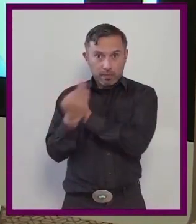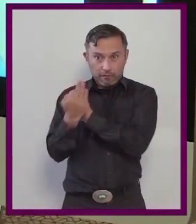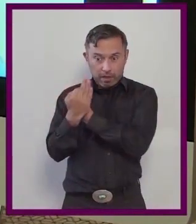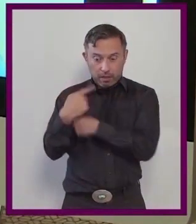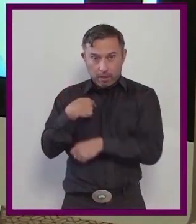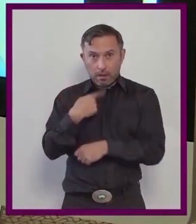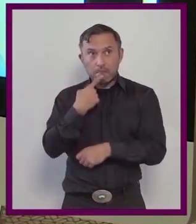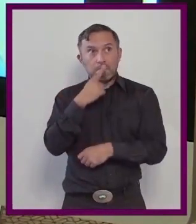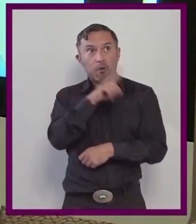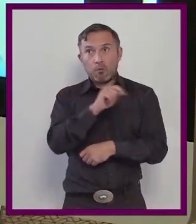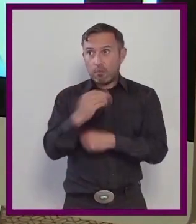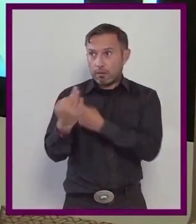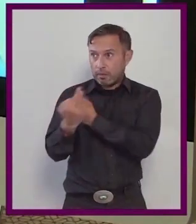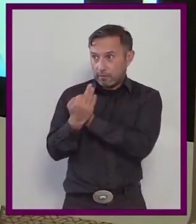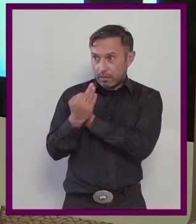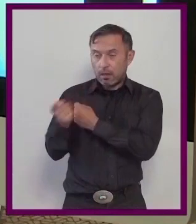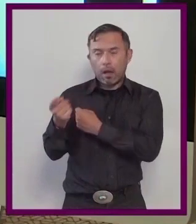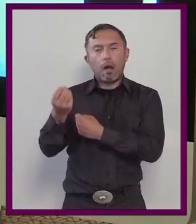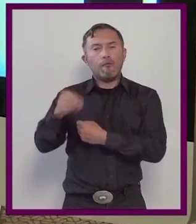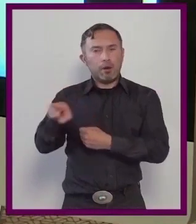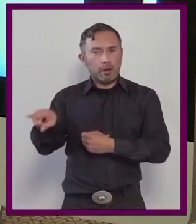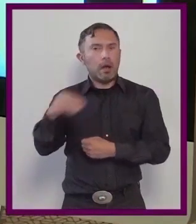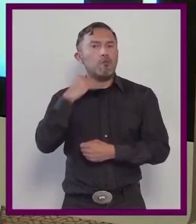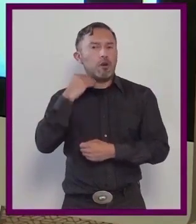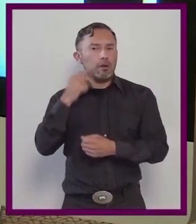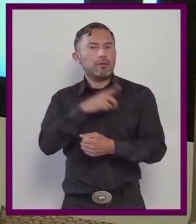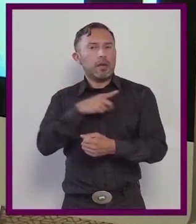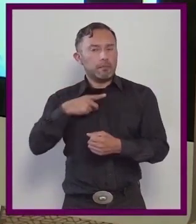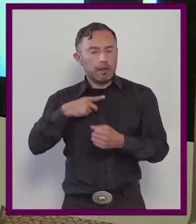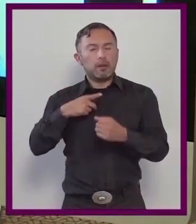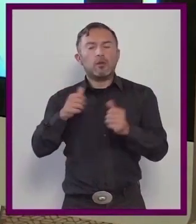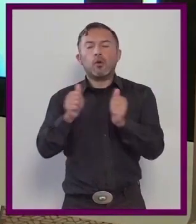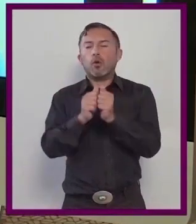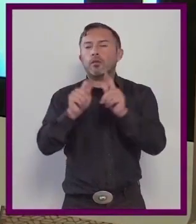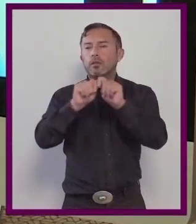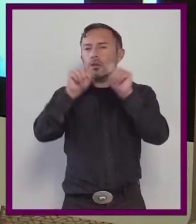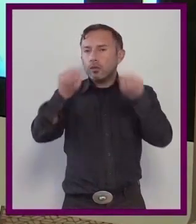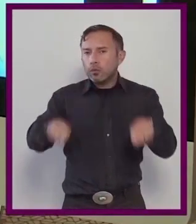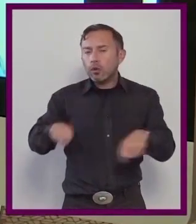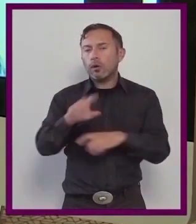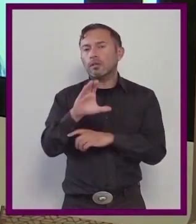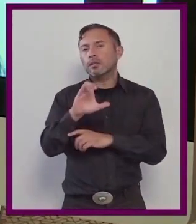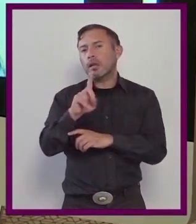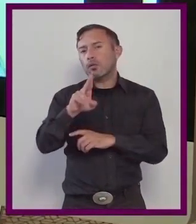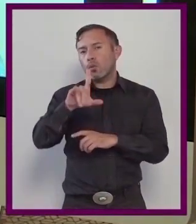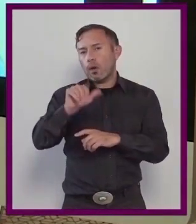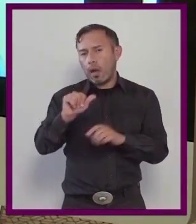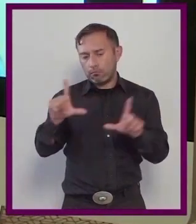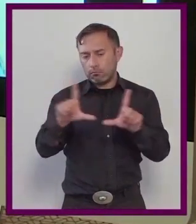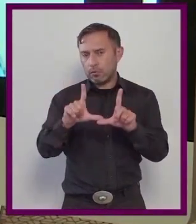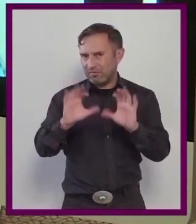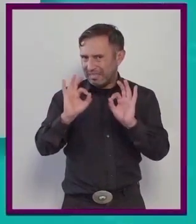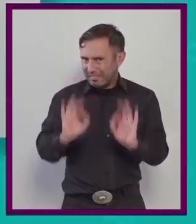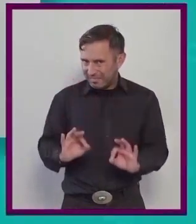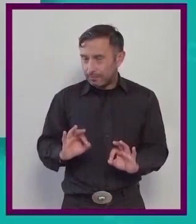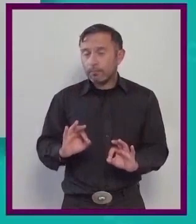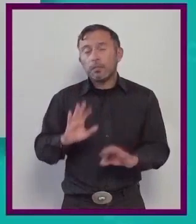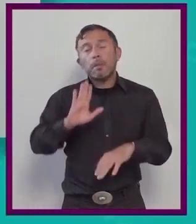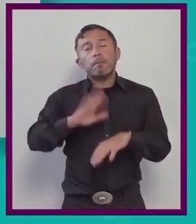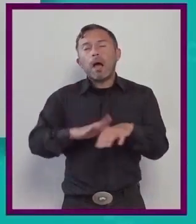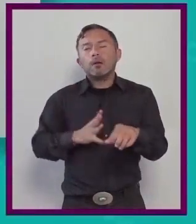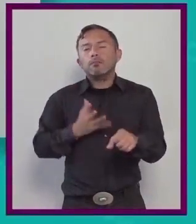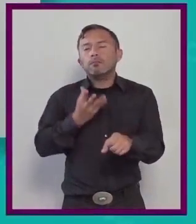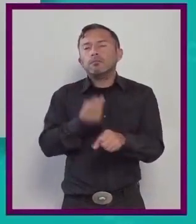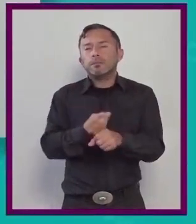persona sujeta a un proceso penal debe contar con una cédula y con una cédula profesional y con un título. Pero yo